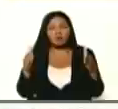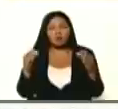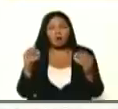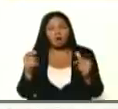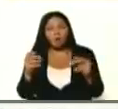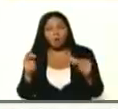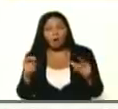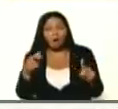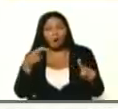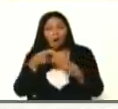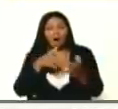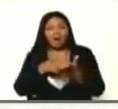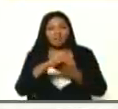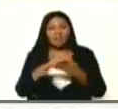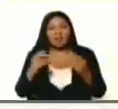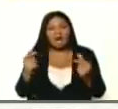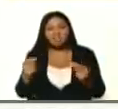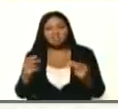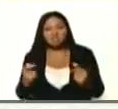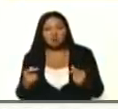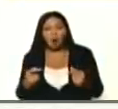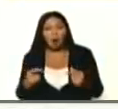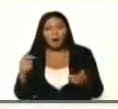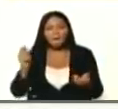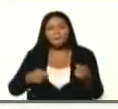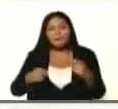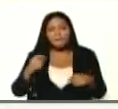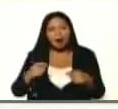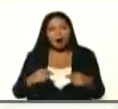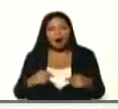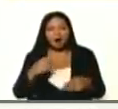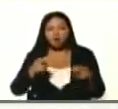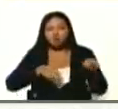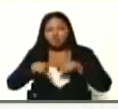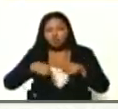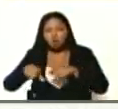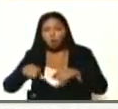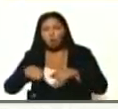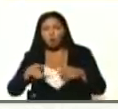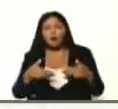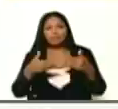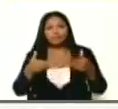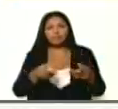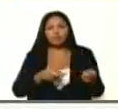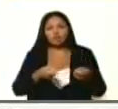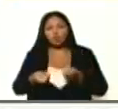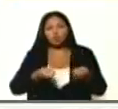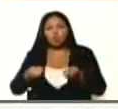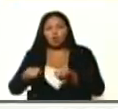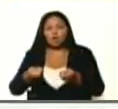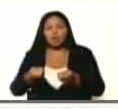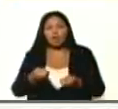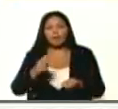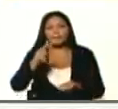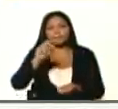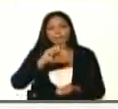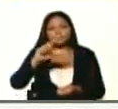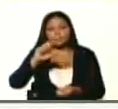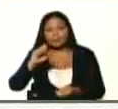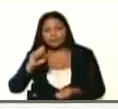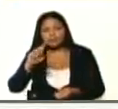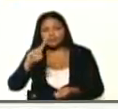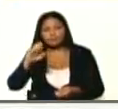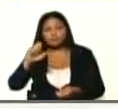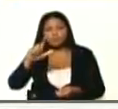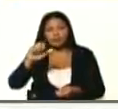actuando como garante de la acción penal, coordinó una entrega controlada en Valle de la Pascua, en